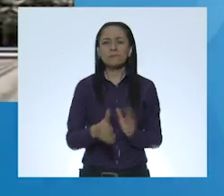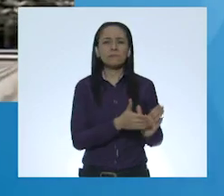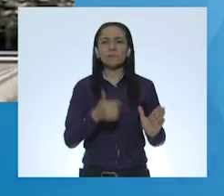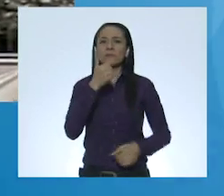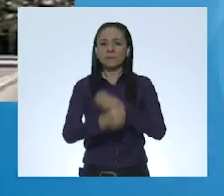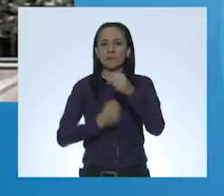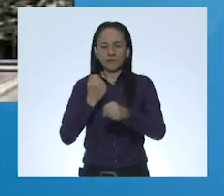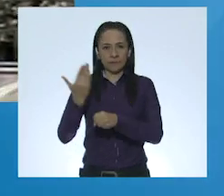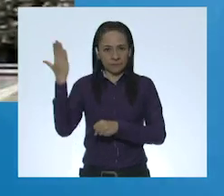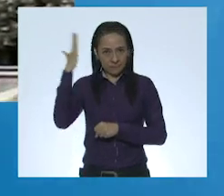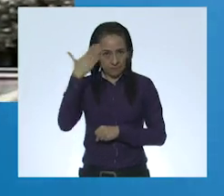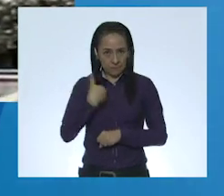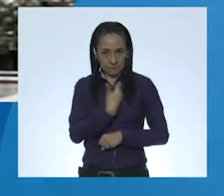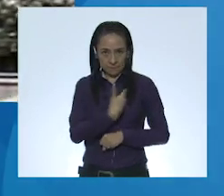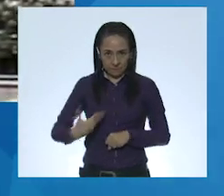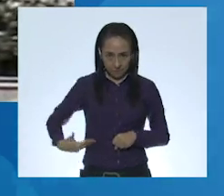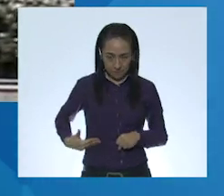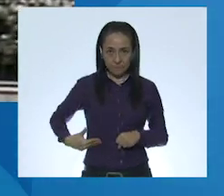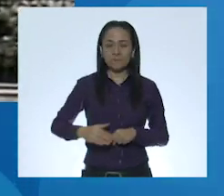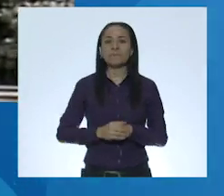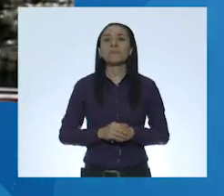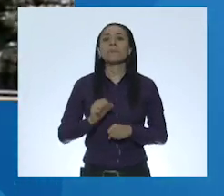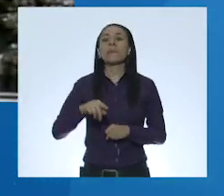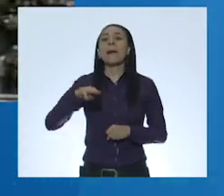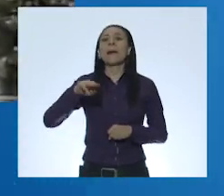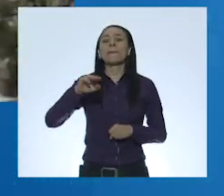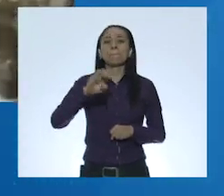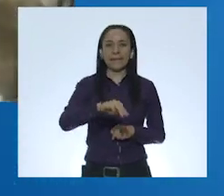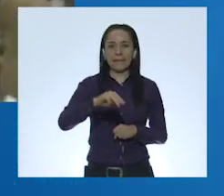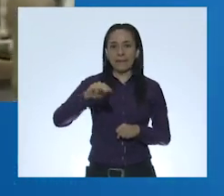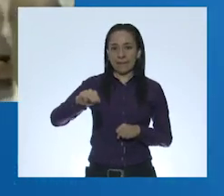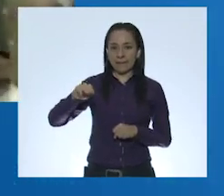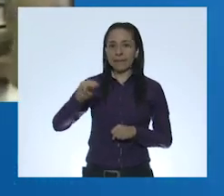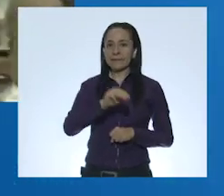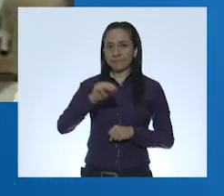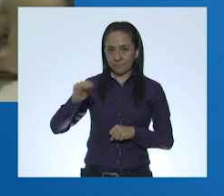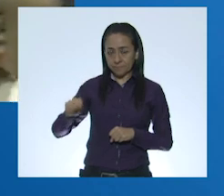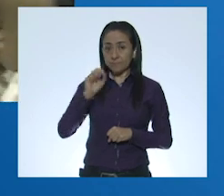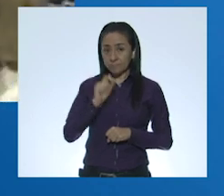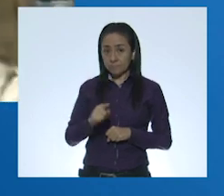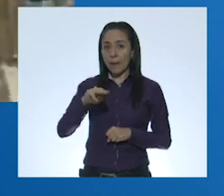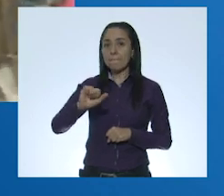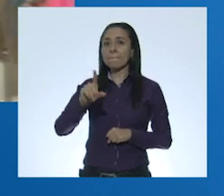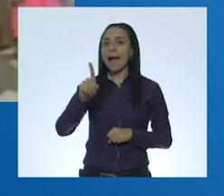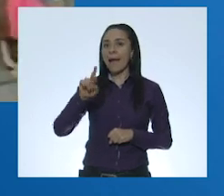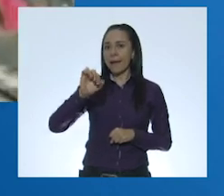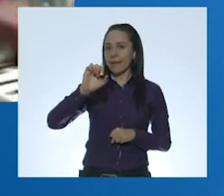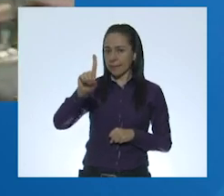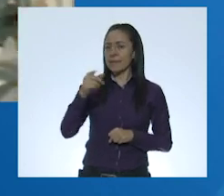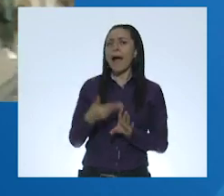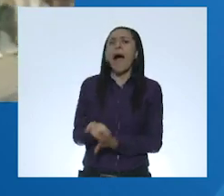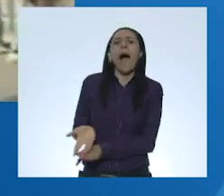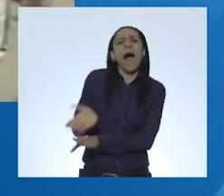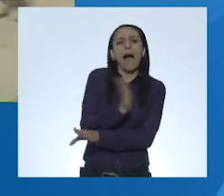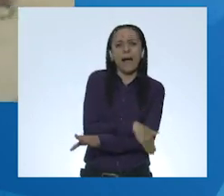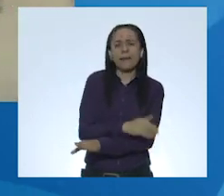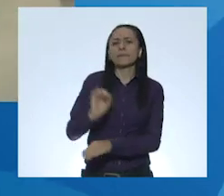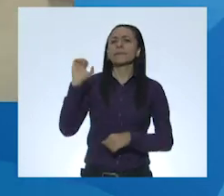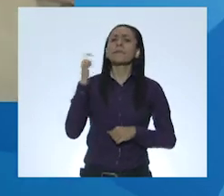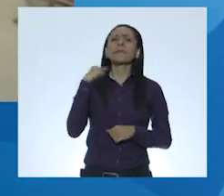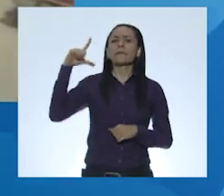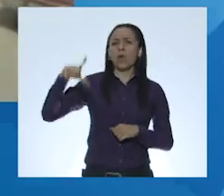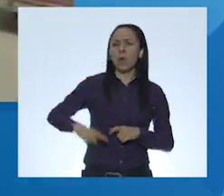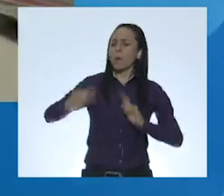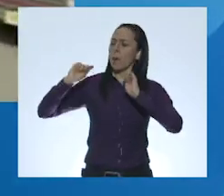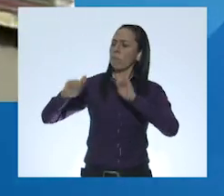Madrid, México vivía en una profunda crisis económica heredada de los gobiernos anteriores. Las